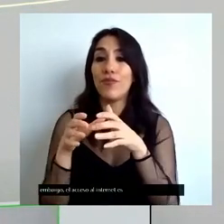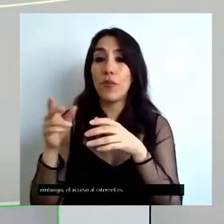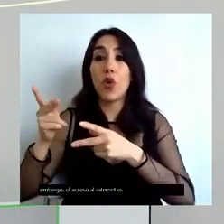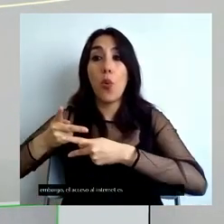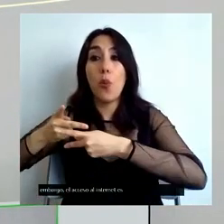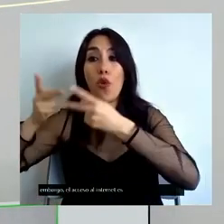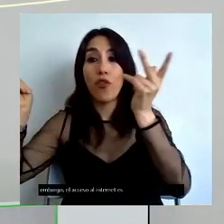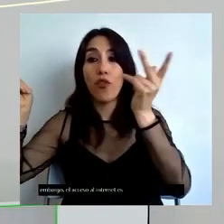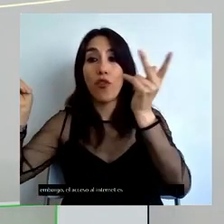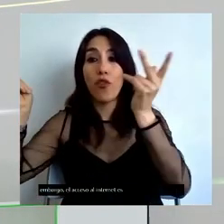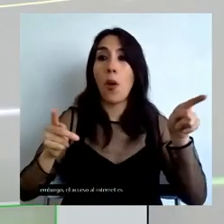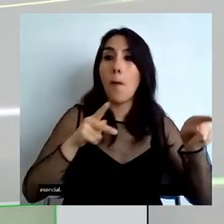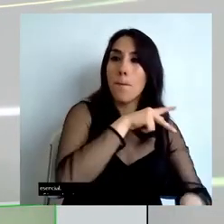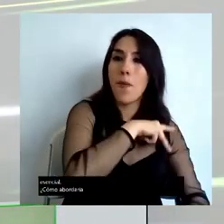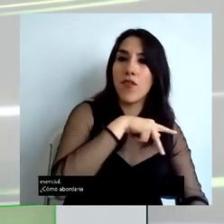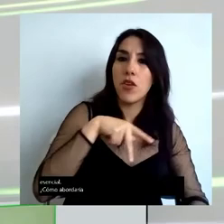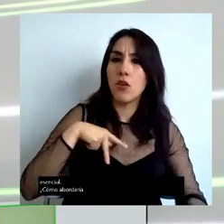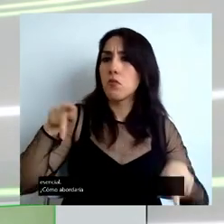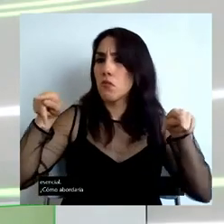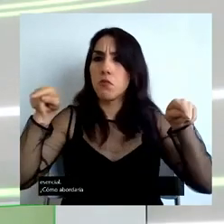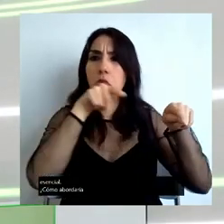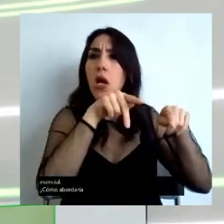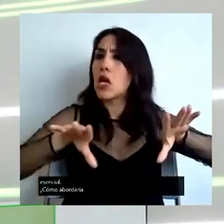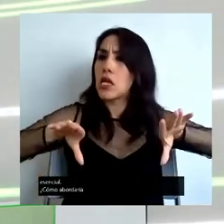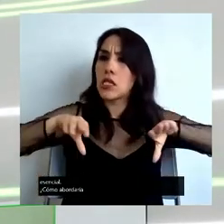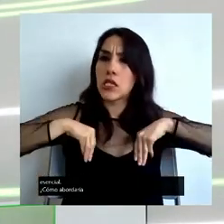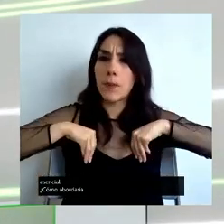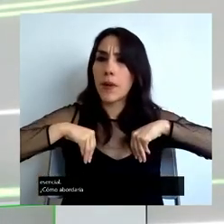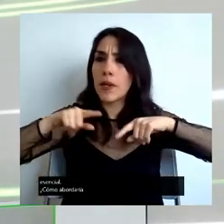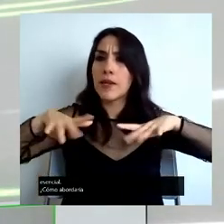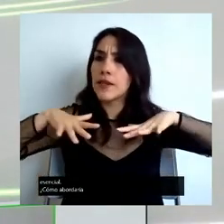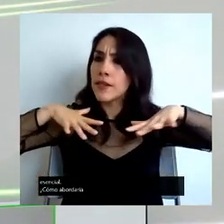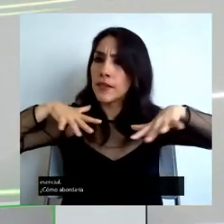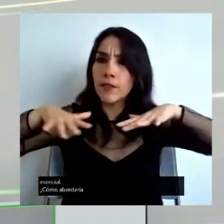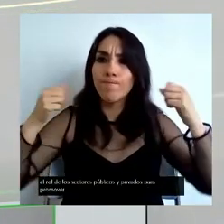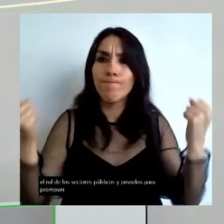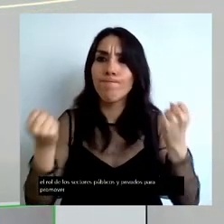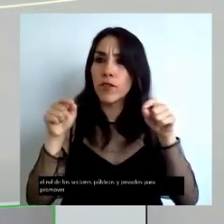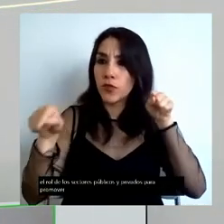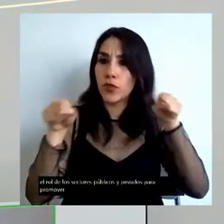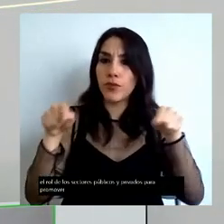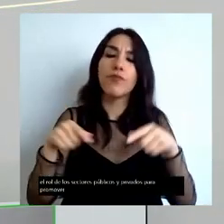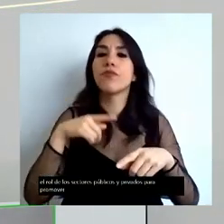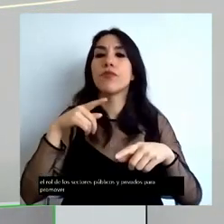acceso universal al Internet en América Latina y el Caribe?